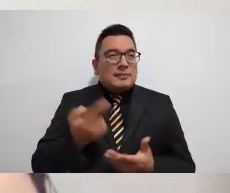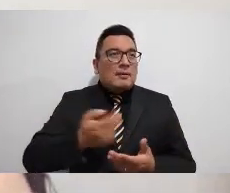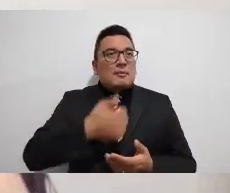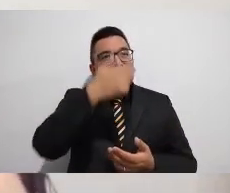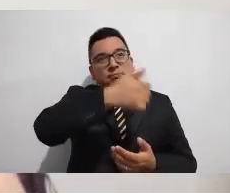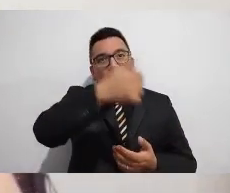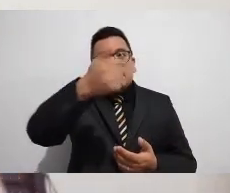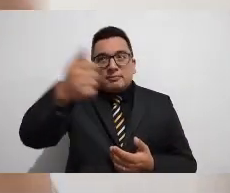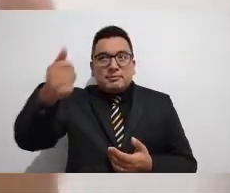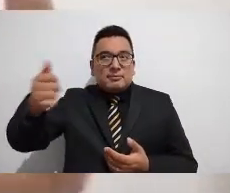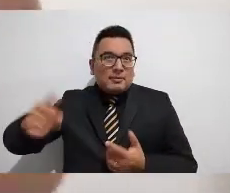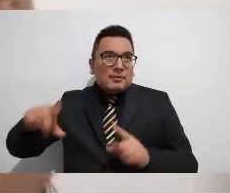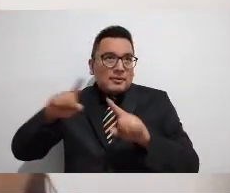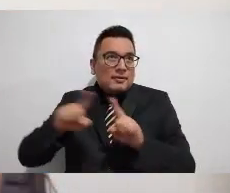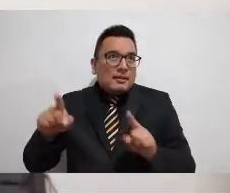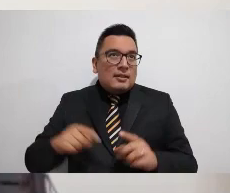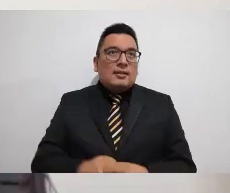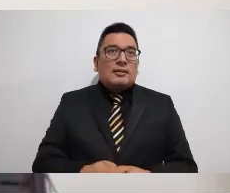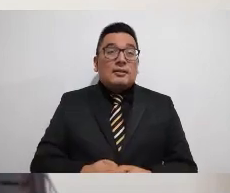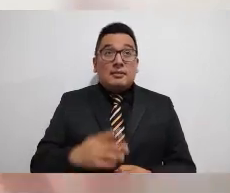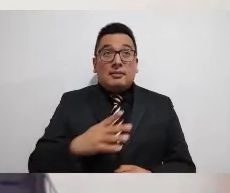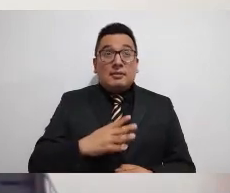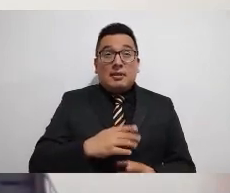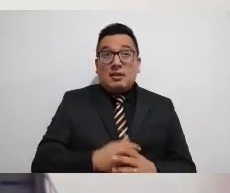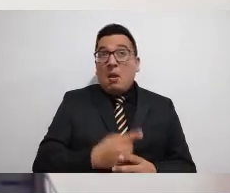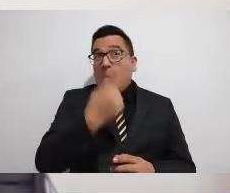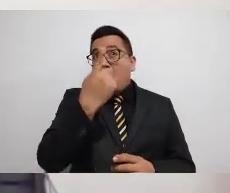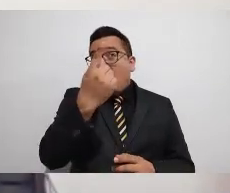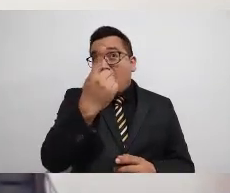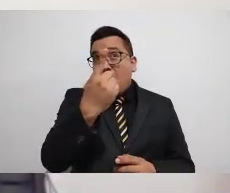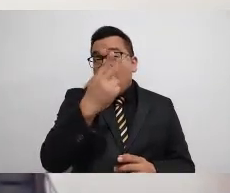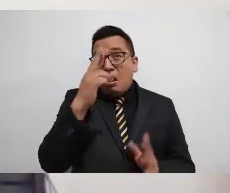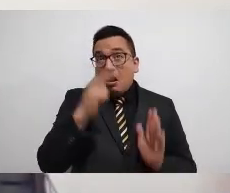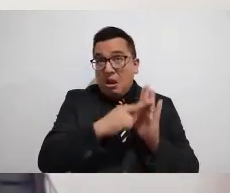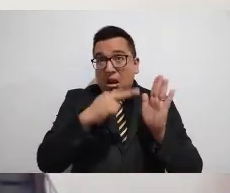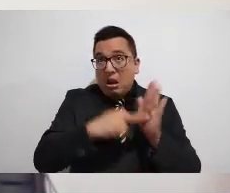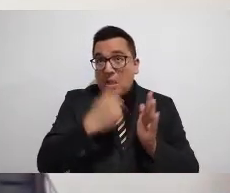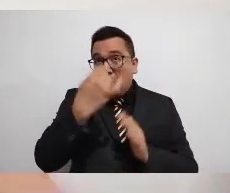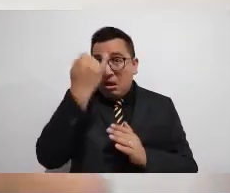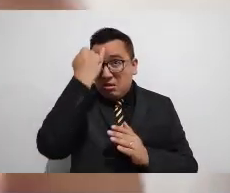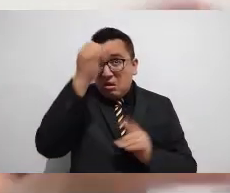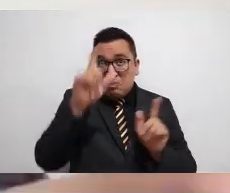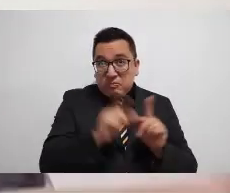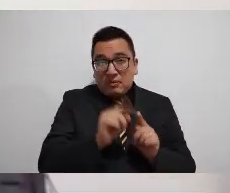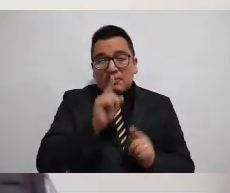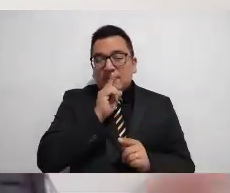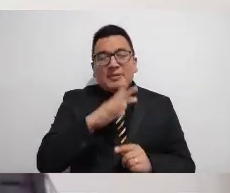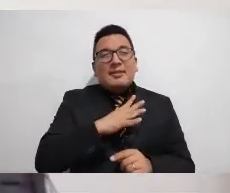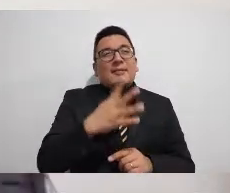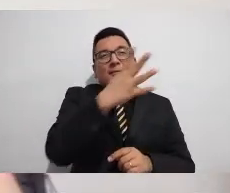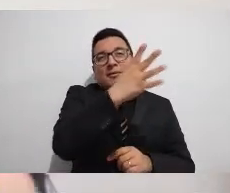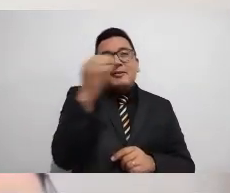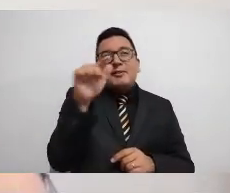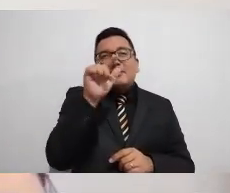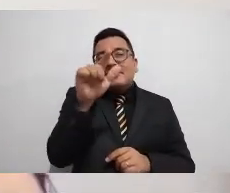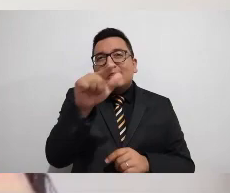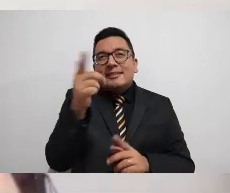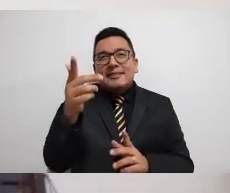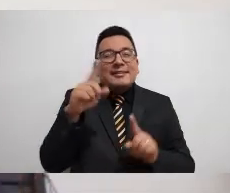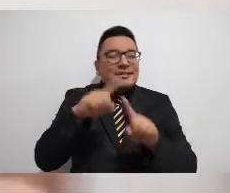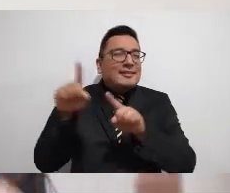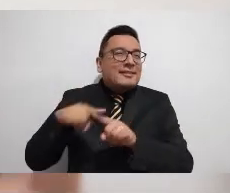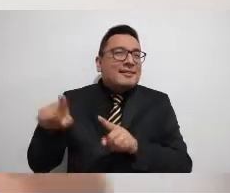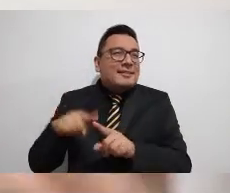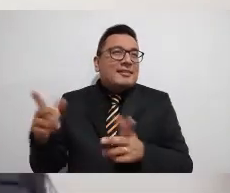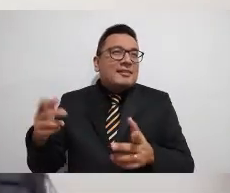en particular. No es un sistema, son 417 sistemas, ¿no? Entonces, cada uno es distinto del otro. Entonces, en